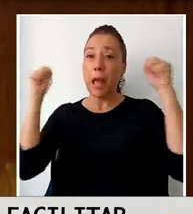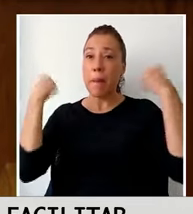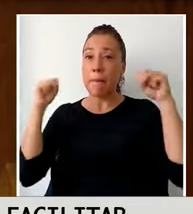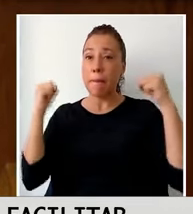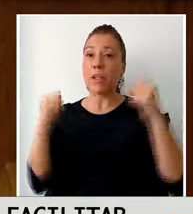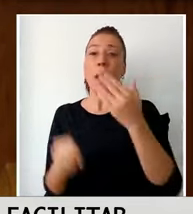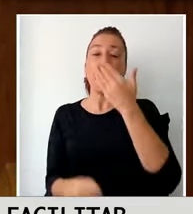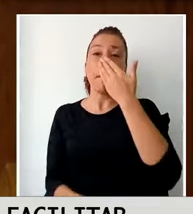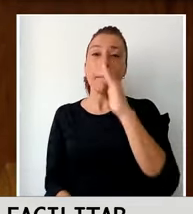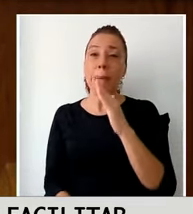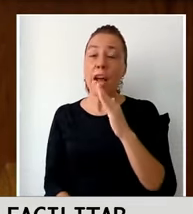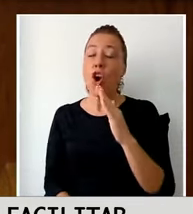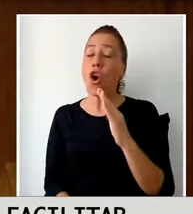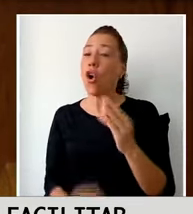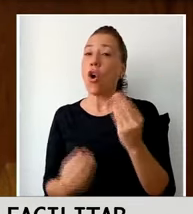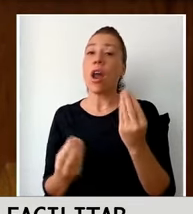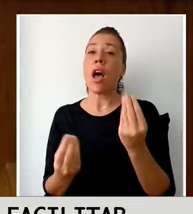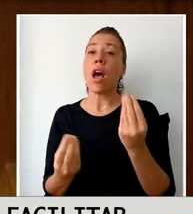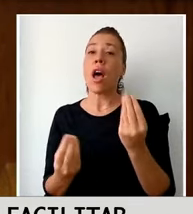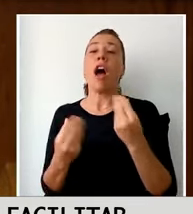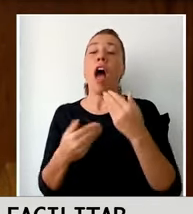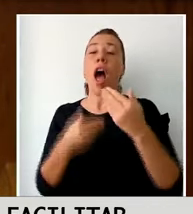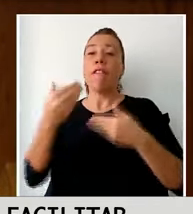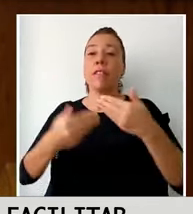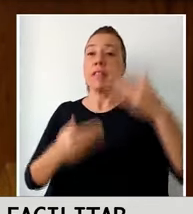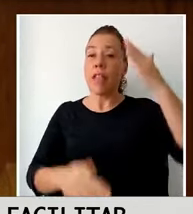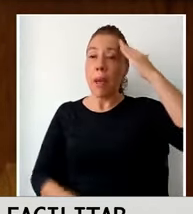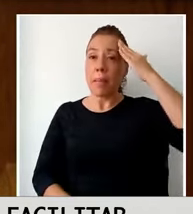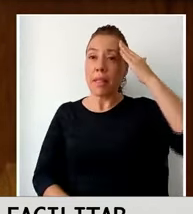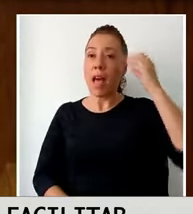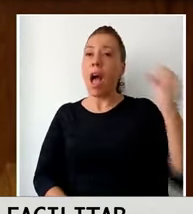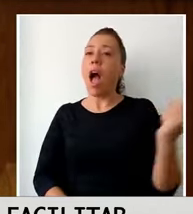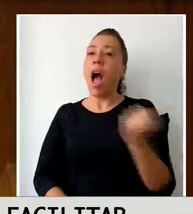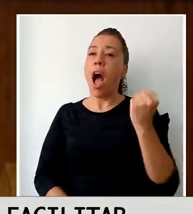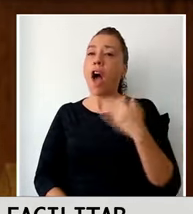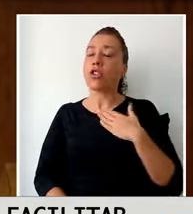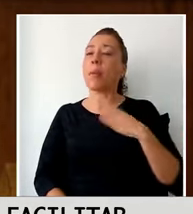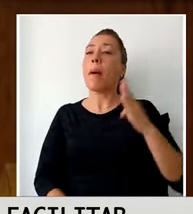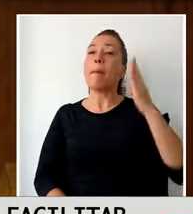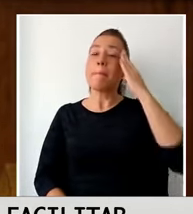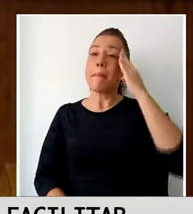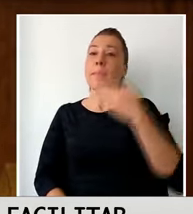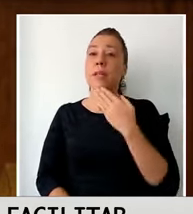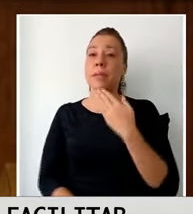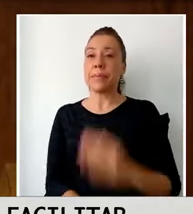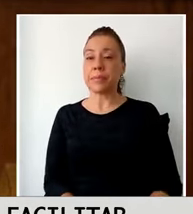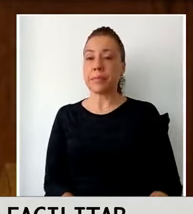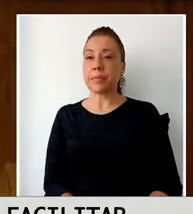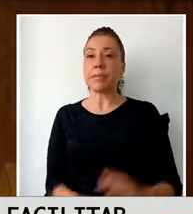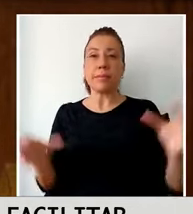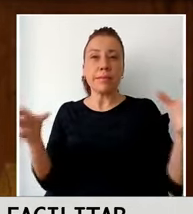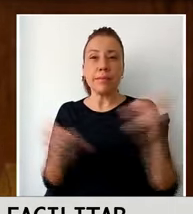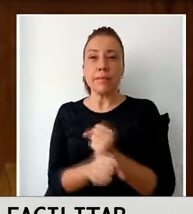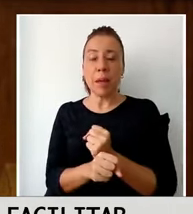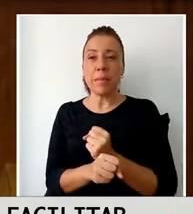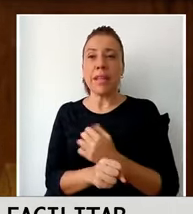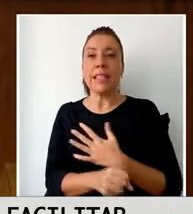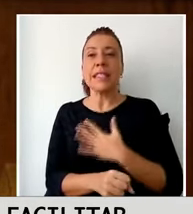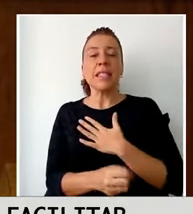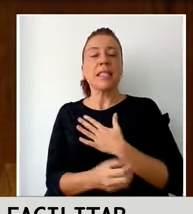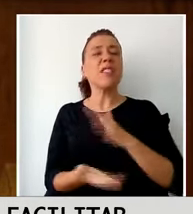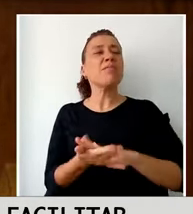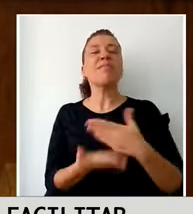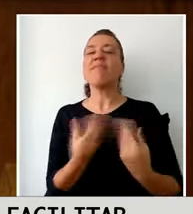ostensiblemente la función mental la autonomía la memoria la rapidez la sensación de bienestar